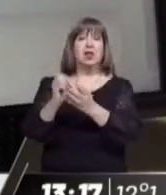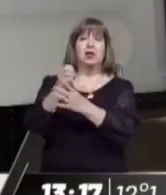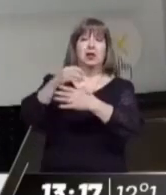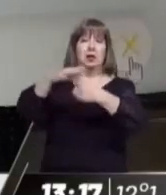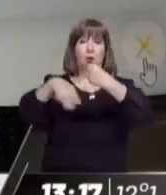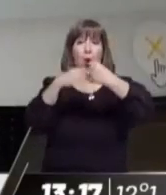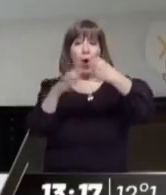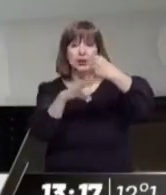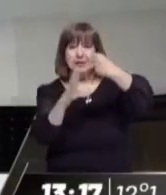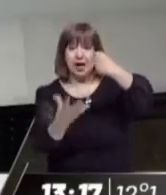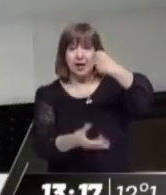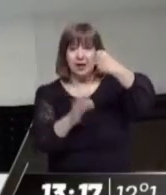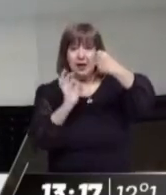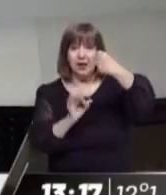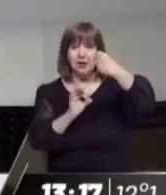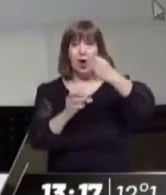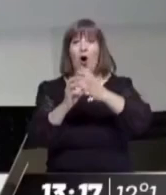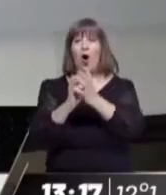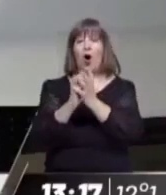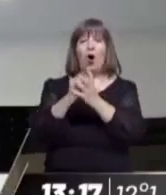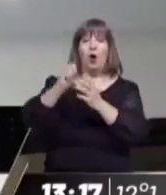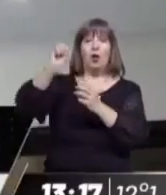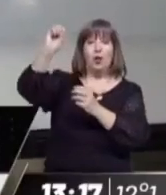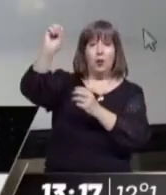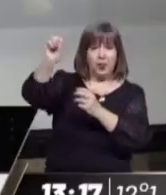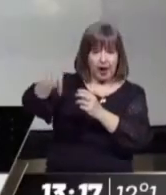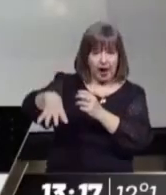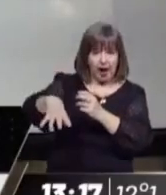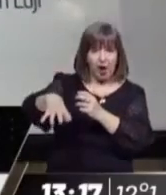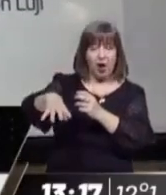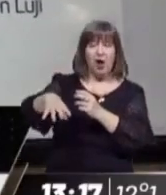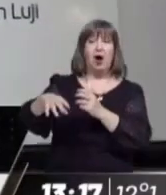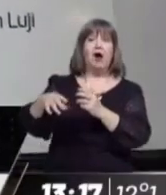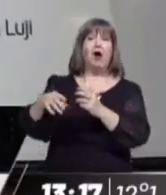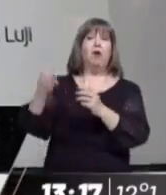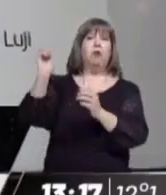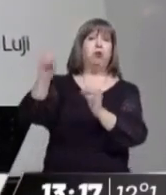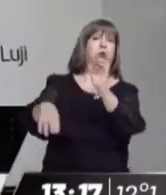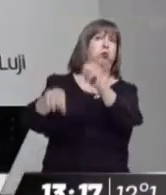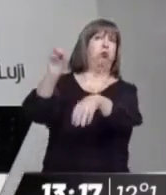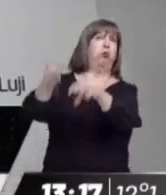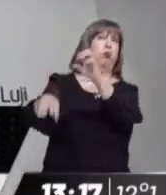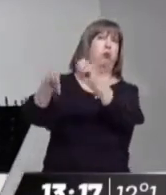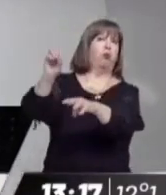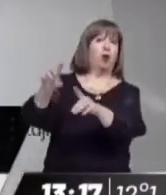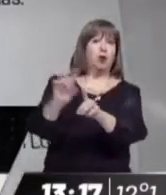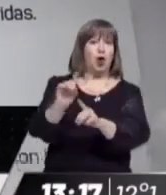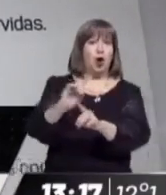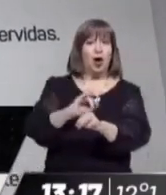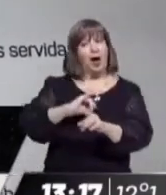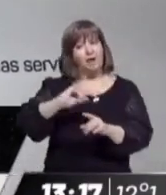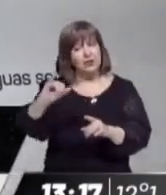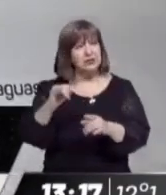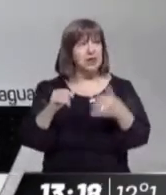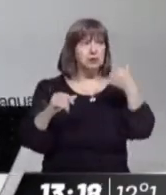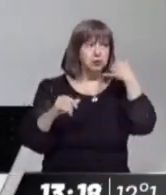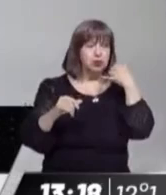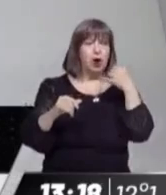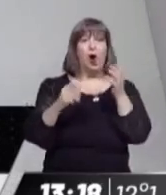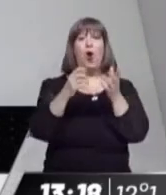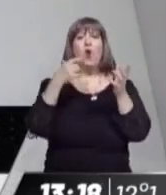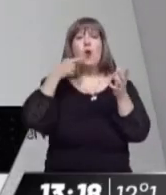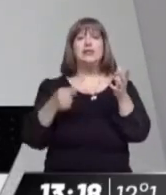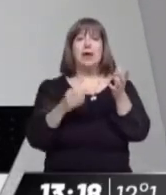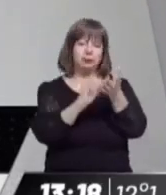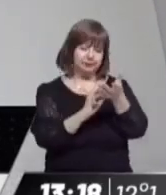están preparados y donde nosotros tenemos la recolección frecuente y se generan microbasurales urbanos con esto directamente desde el WhatsApp probablemente la herramienta